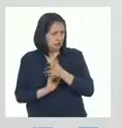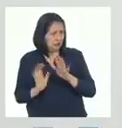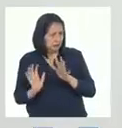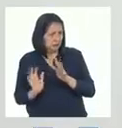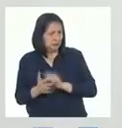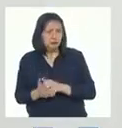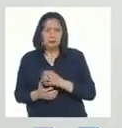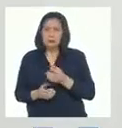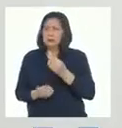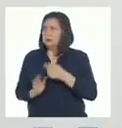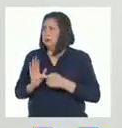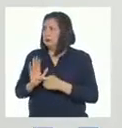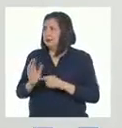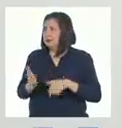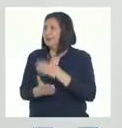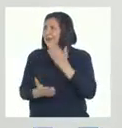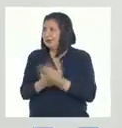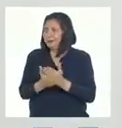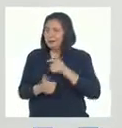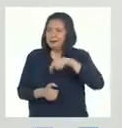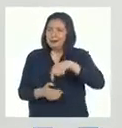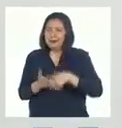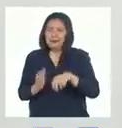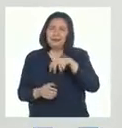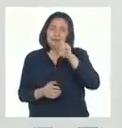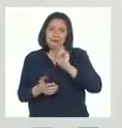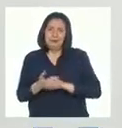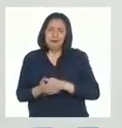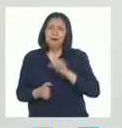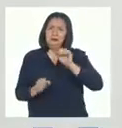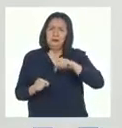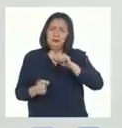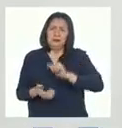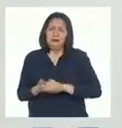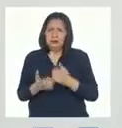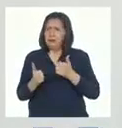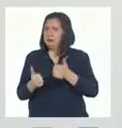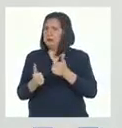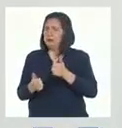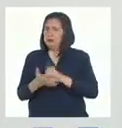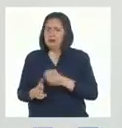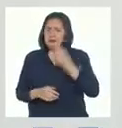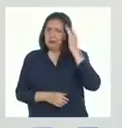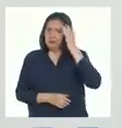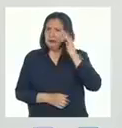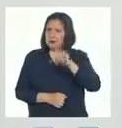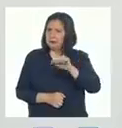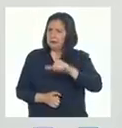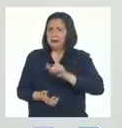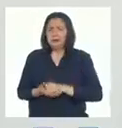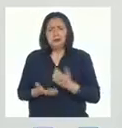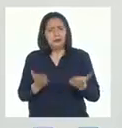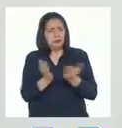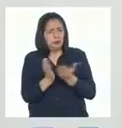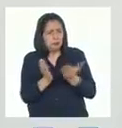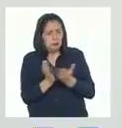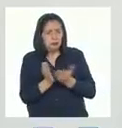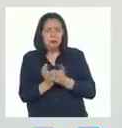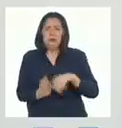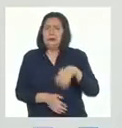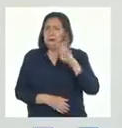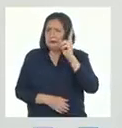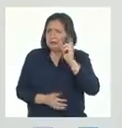profesor? Porque muestra los problemas que existen en el país. Claro, Patricia, excelente reflexión. El colegio,